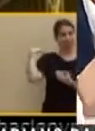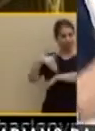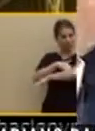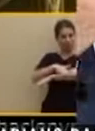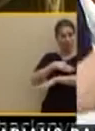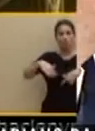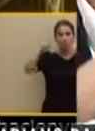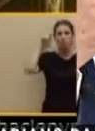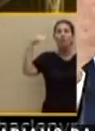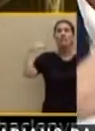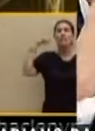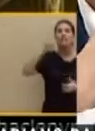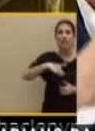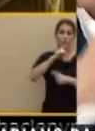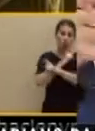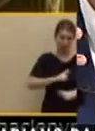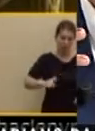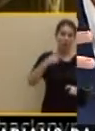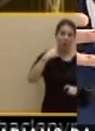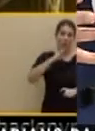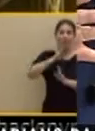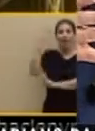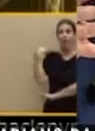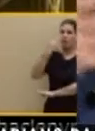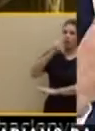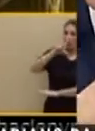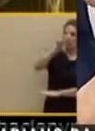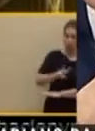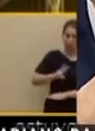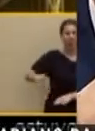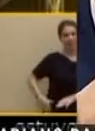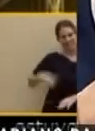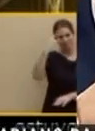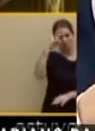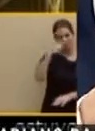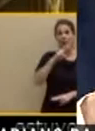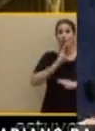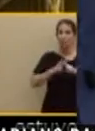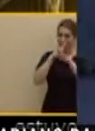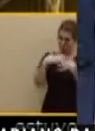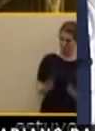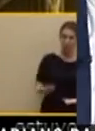en nosotros porque somos los únicos que garantizamos el capital mensaje pero sí